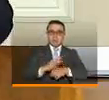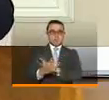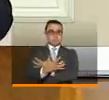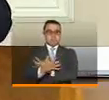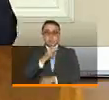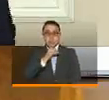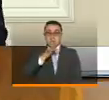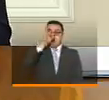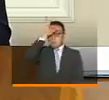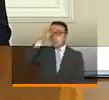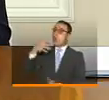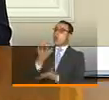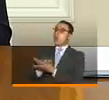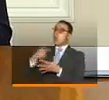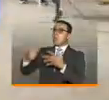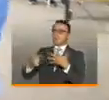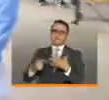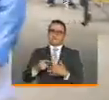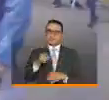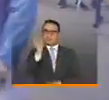científico. Este es el mensaje.